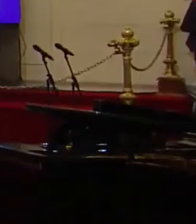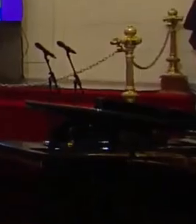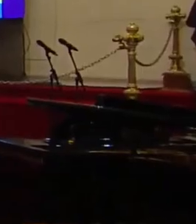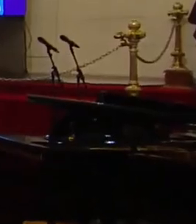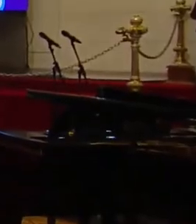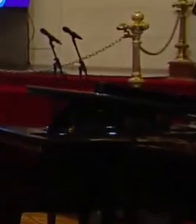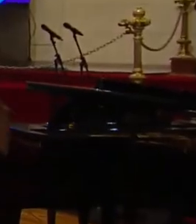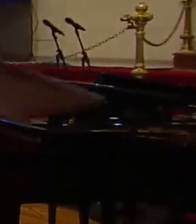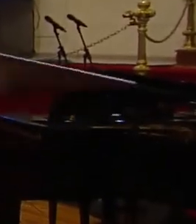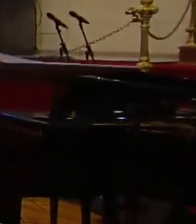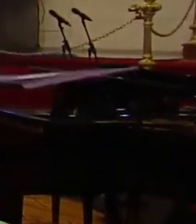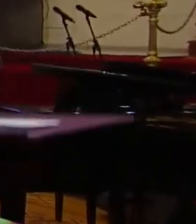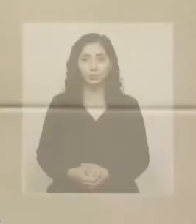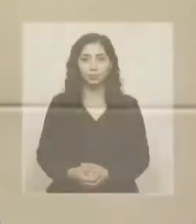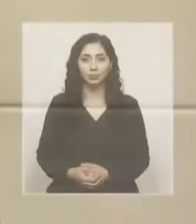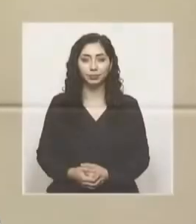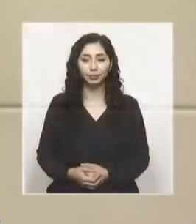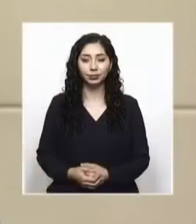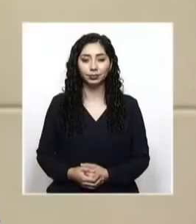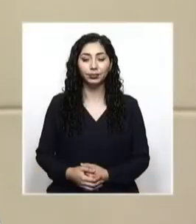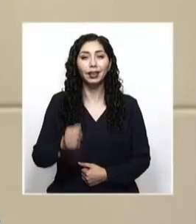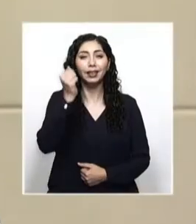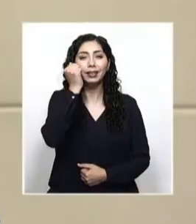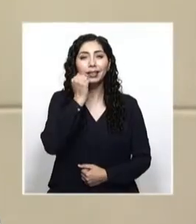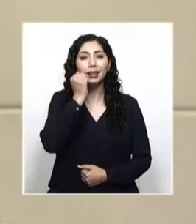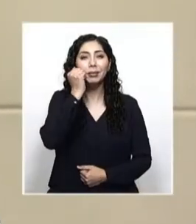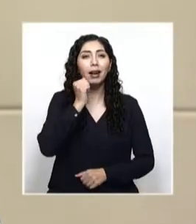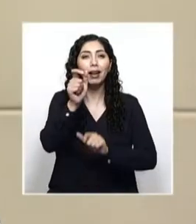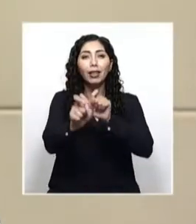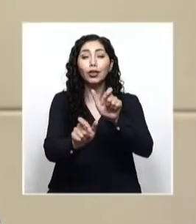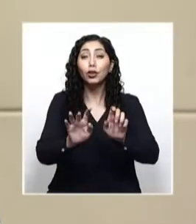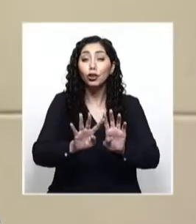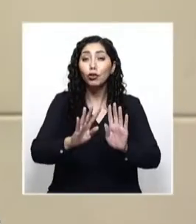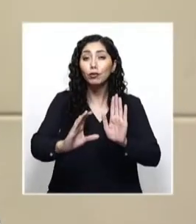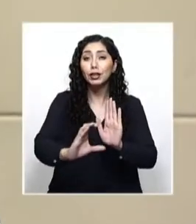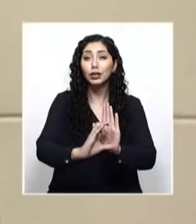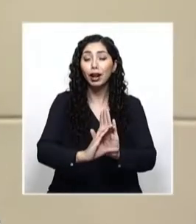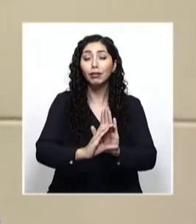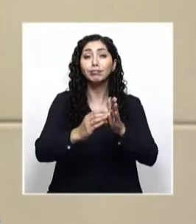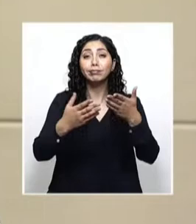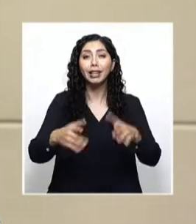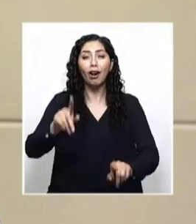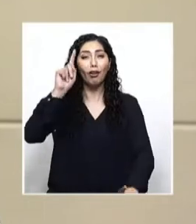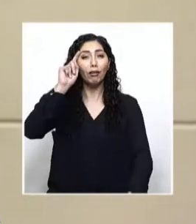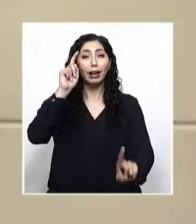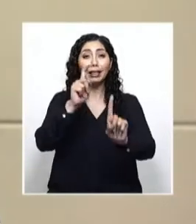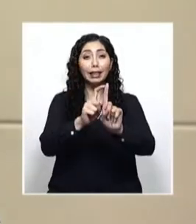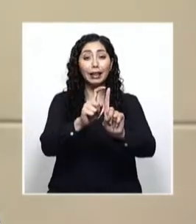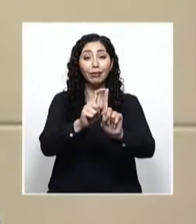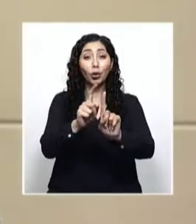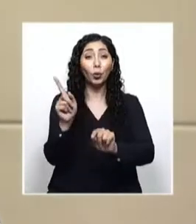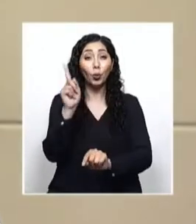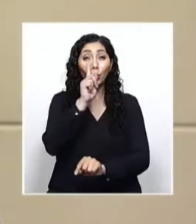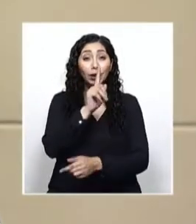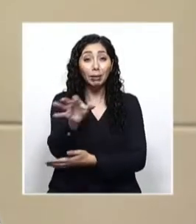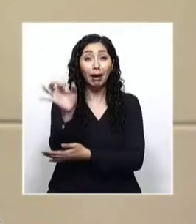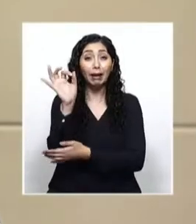Estimados y estimados convencionales, por haberse cumplido el objeto de esta última sesión,